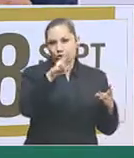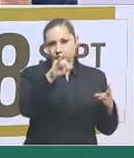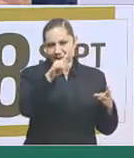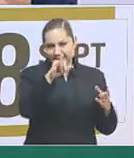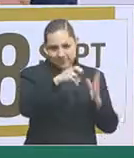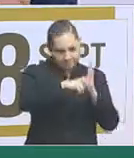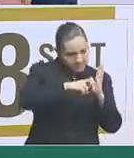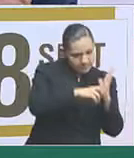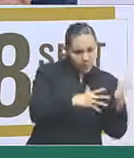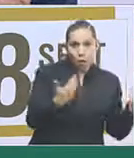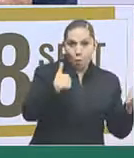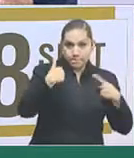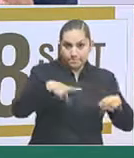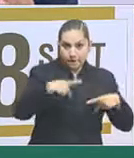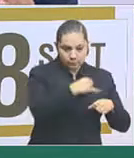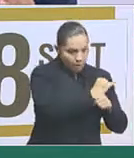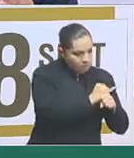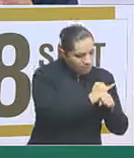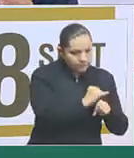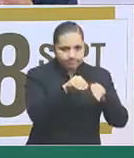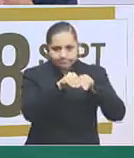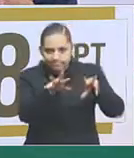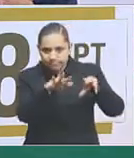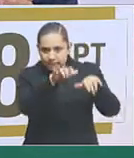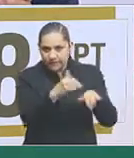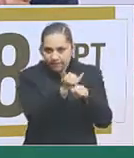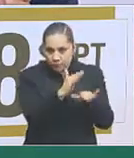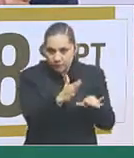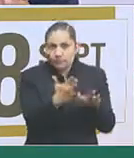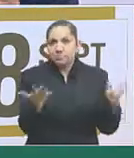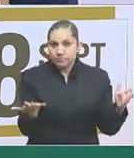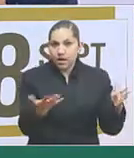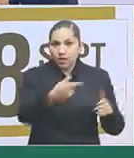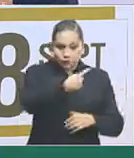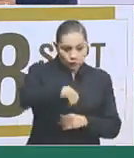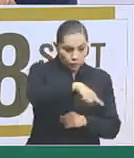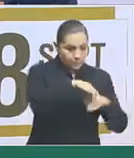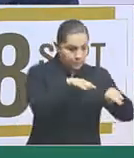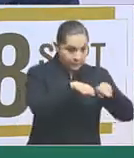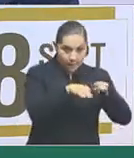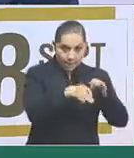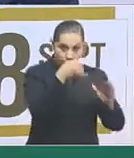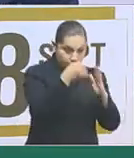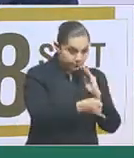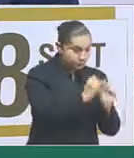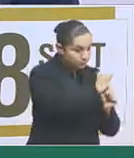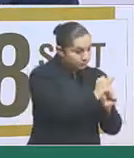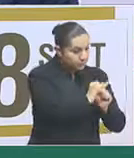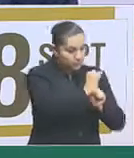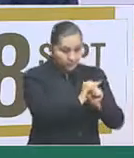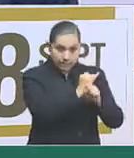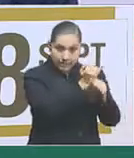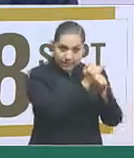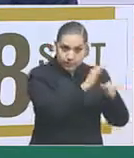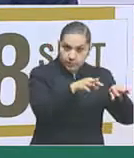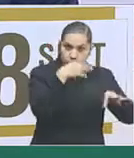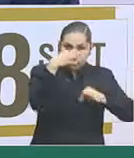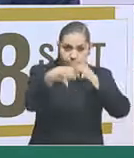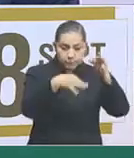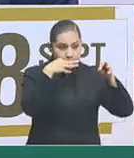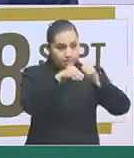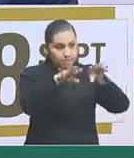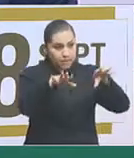denota la gran capacidad que debe tener ahora el periodismo para tomar y retomar las historias que son verdaderamente importantes